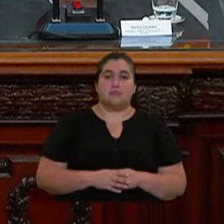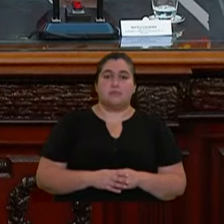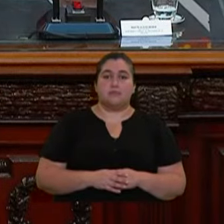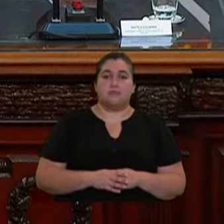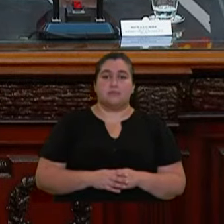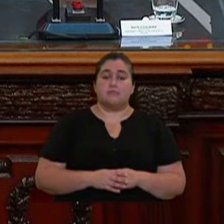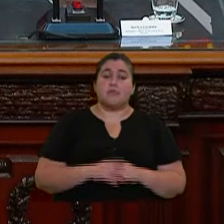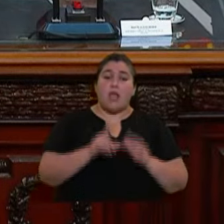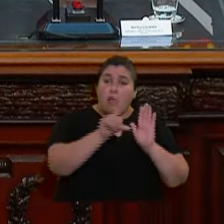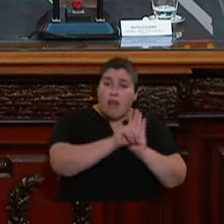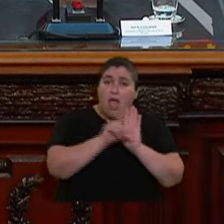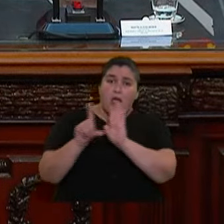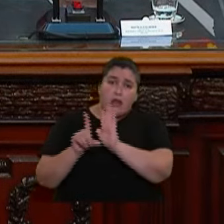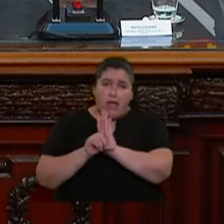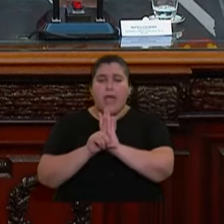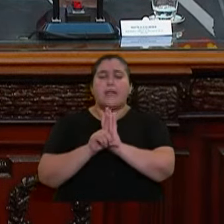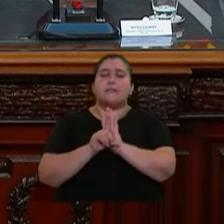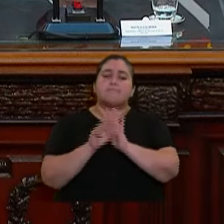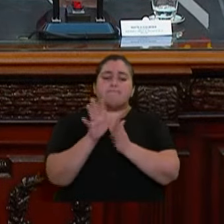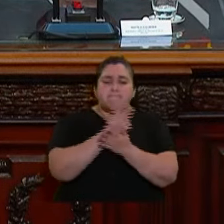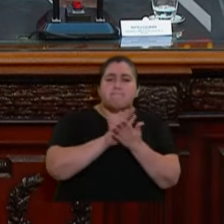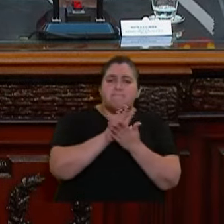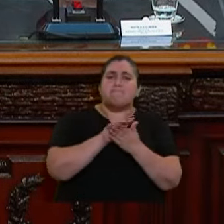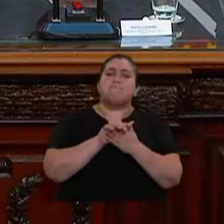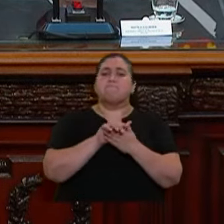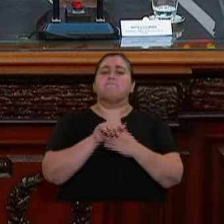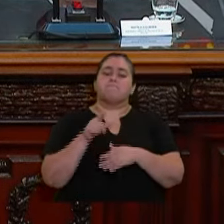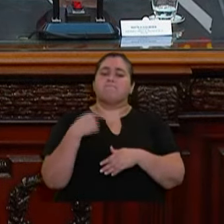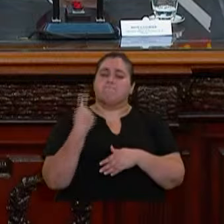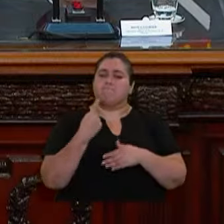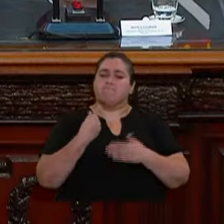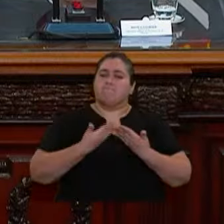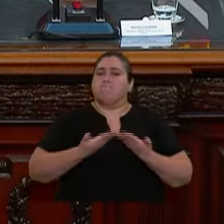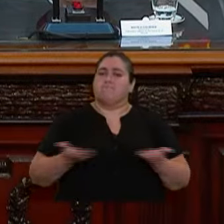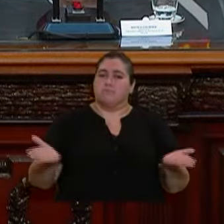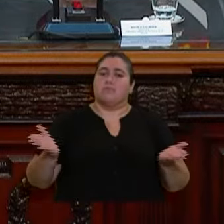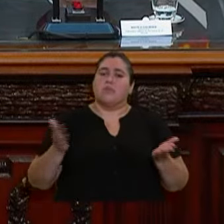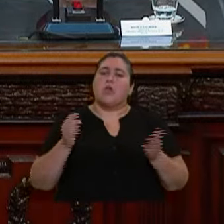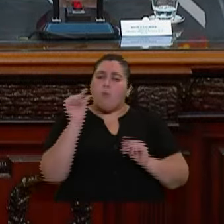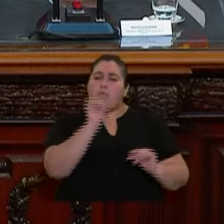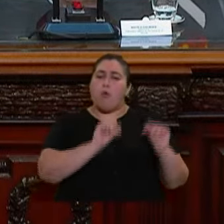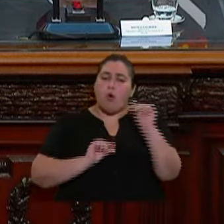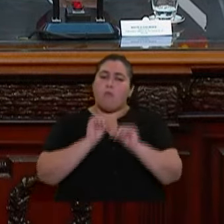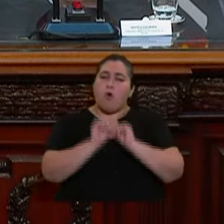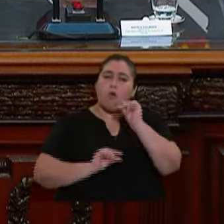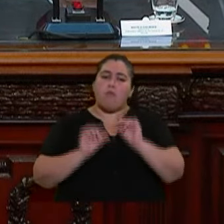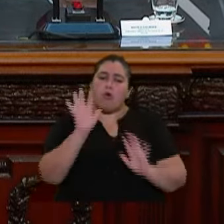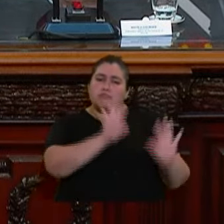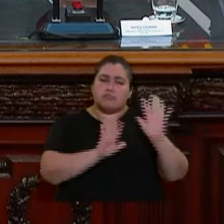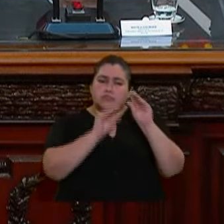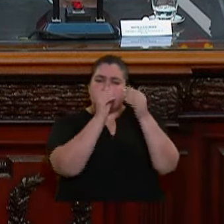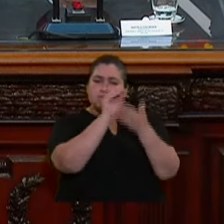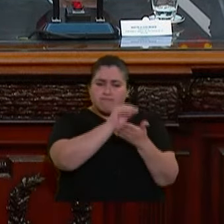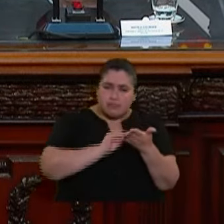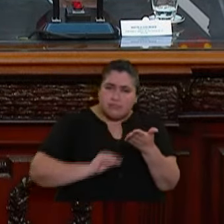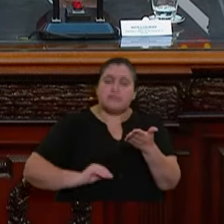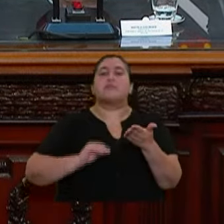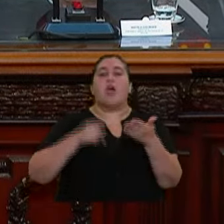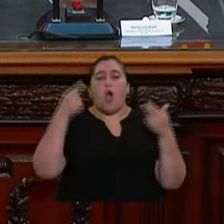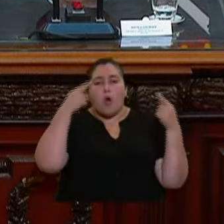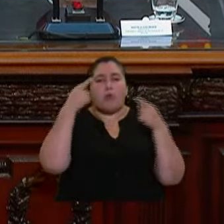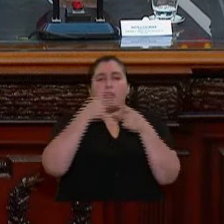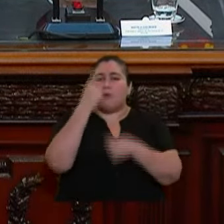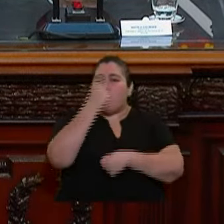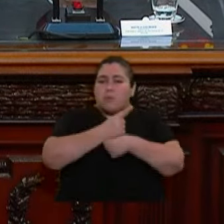Sancionadas ambas leyes como muestra de buena voluntad, podremos empezar a trabajar en un documento común, basada en estos 10 principios